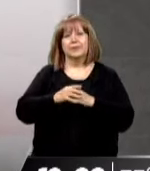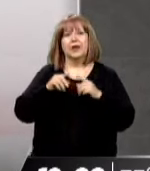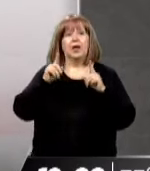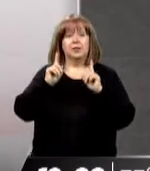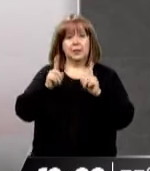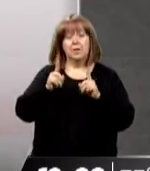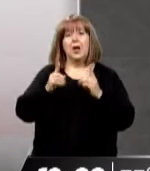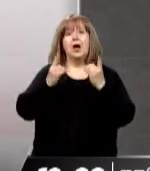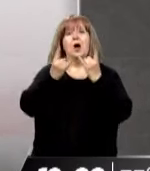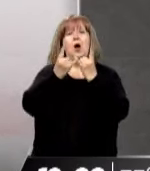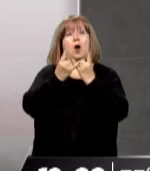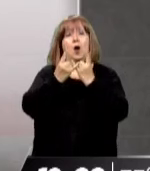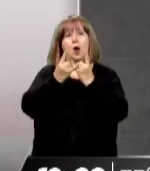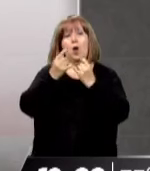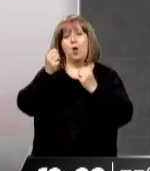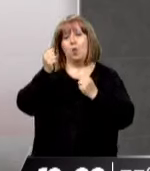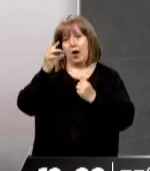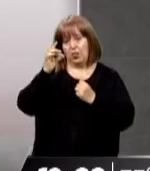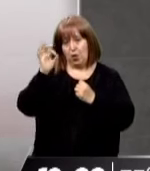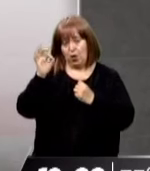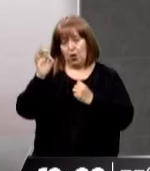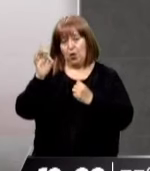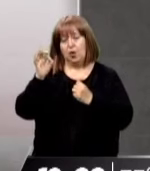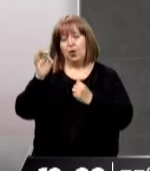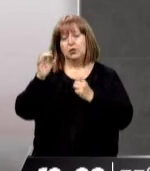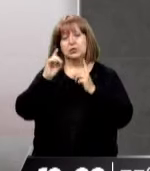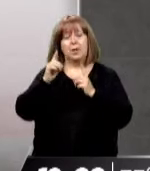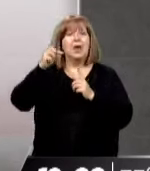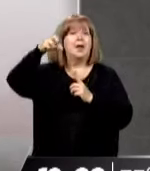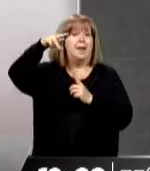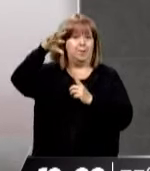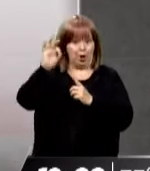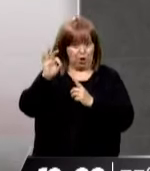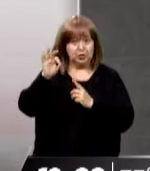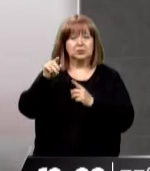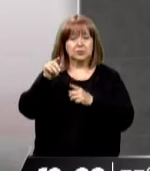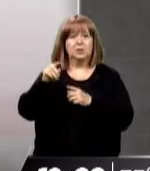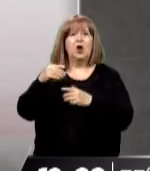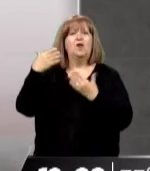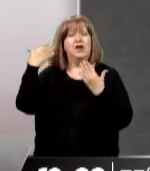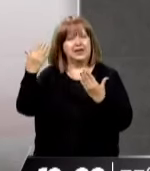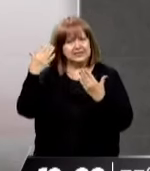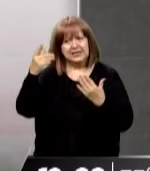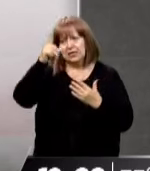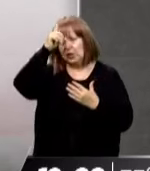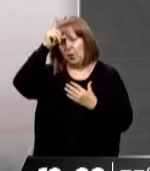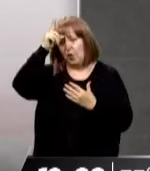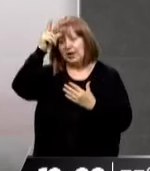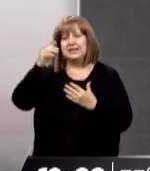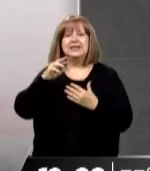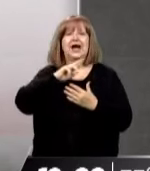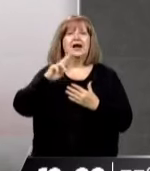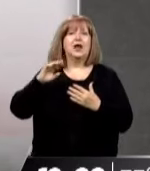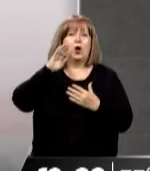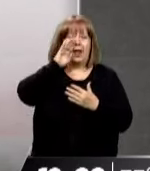discusión. Waldo Wolf, uno de los referentes del PRO a nivel nacional, quiero felicitar a la policía de Río Negro por la detención de Facundo